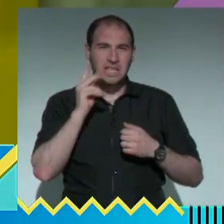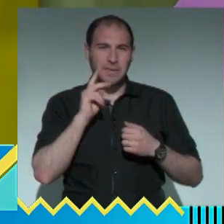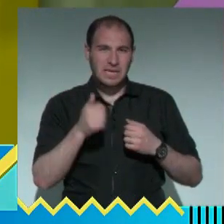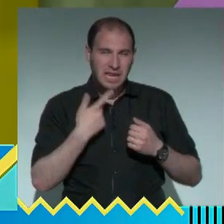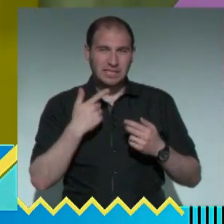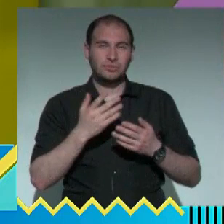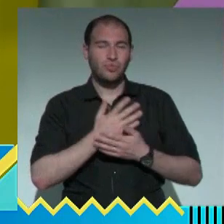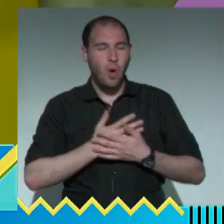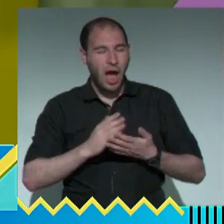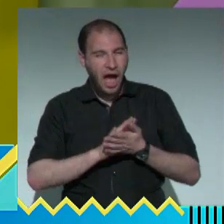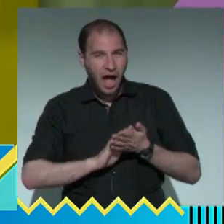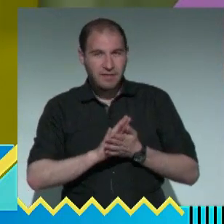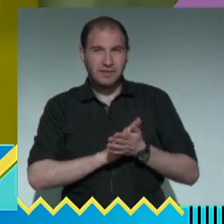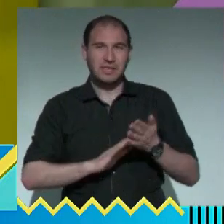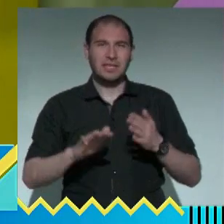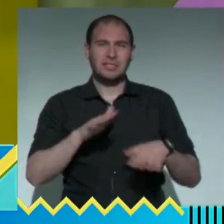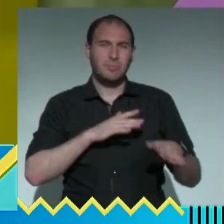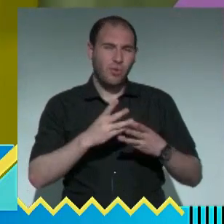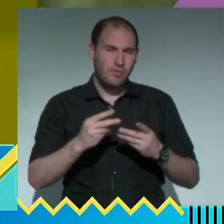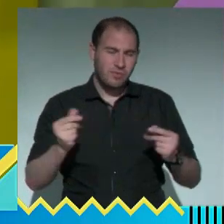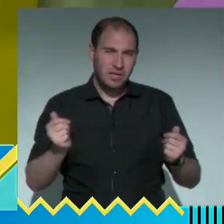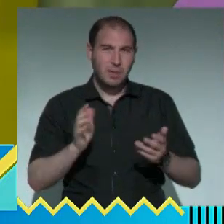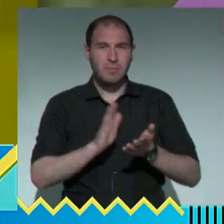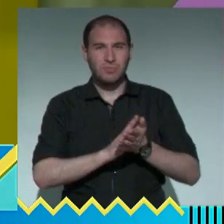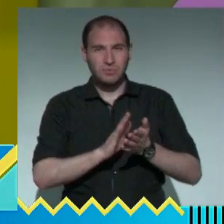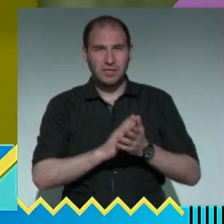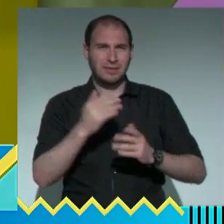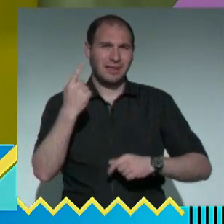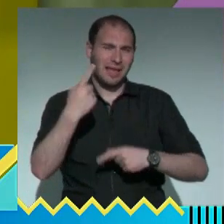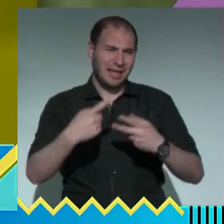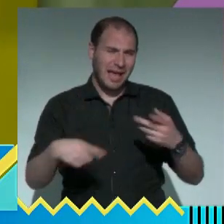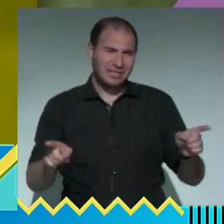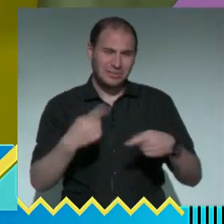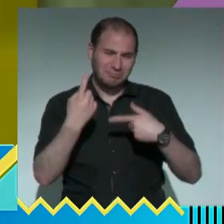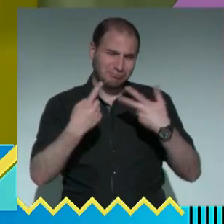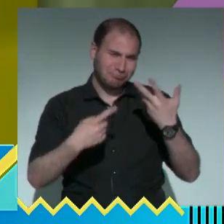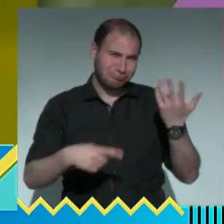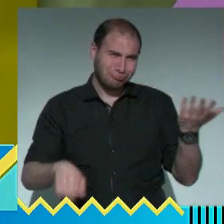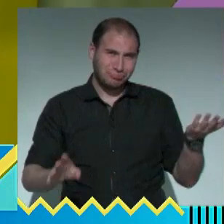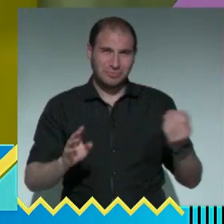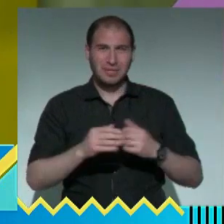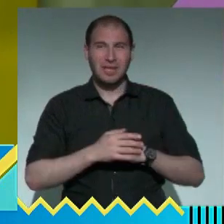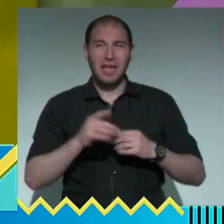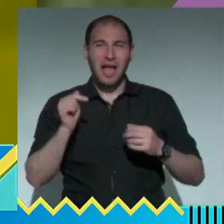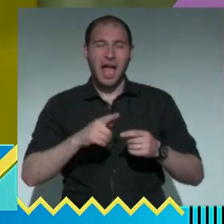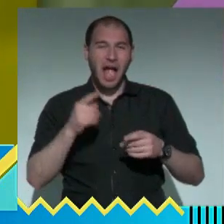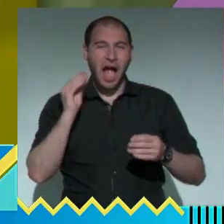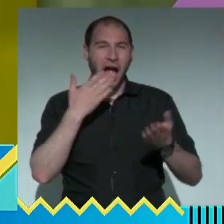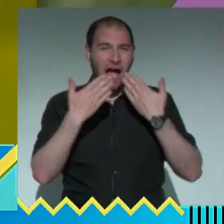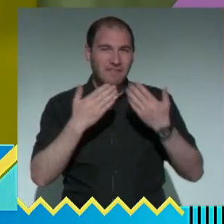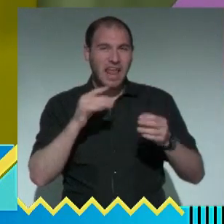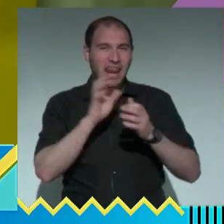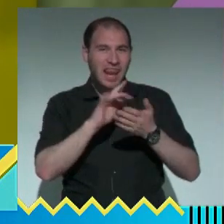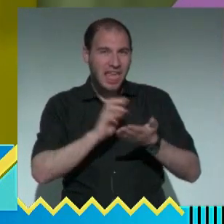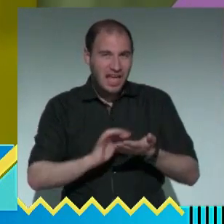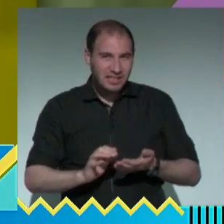trátame suavemente, cuando pase el temblor, signos, persiana americana, podemos seguir con un montón más. Vamos a hablar de las